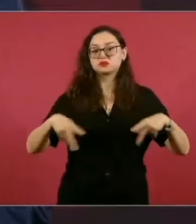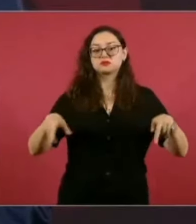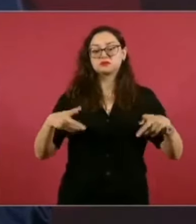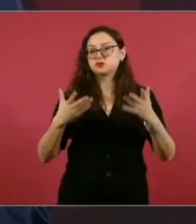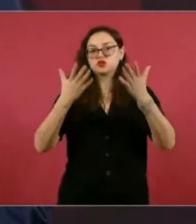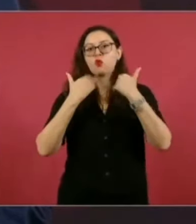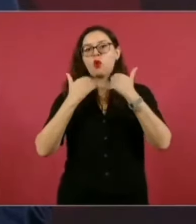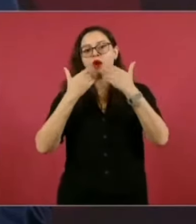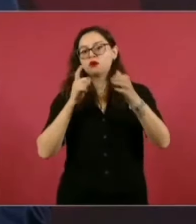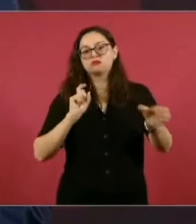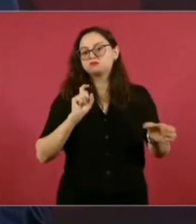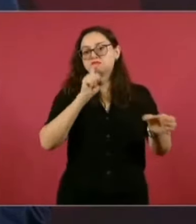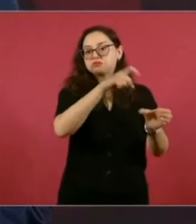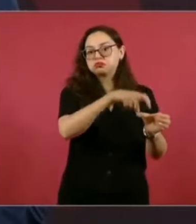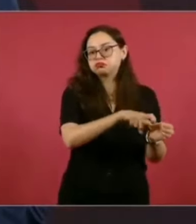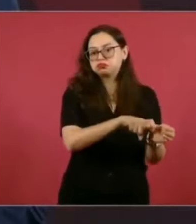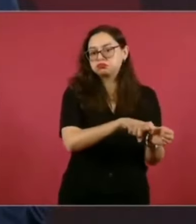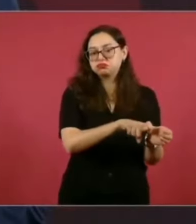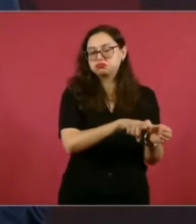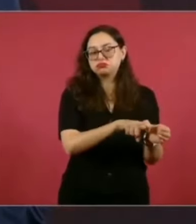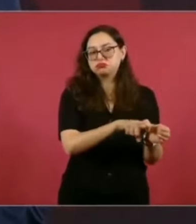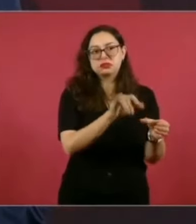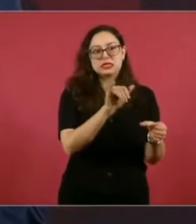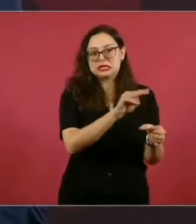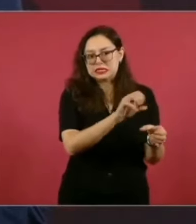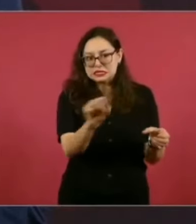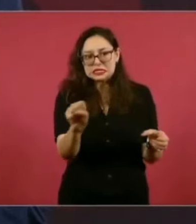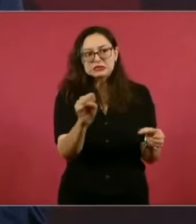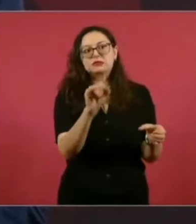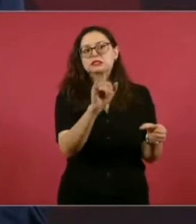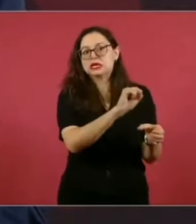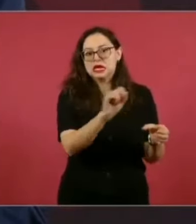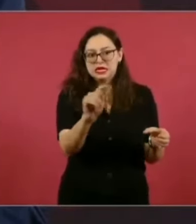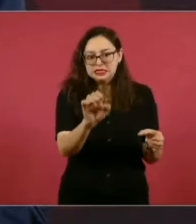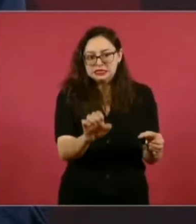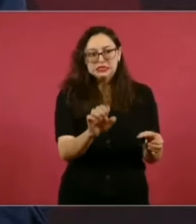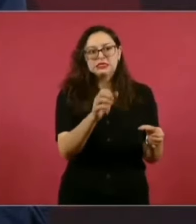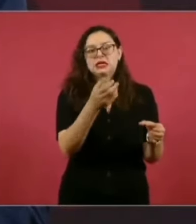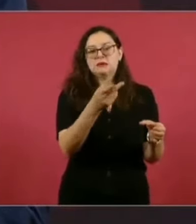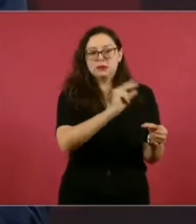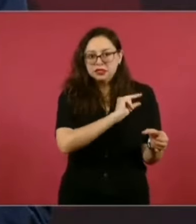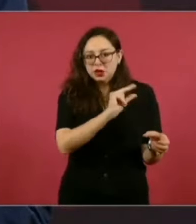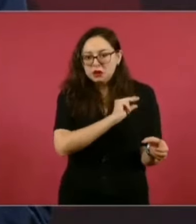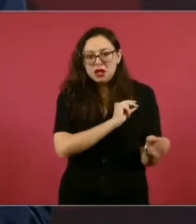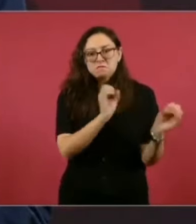que no tiene seguridad social. Y para ellos,